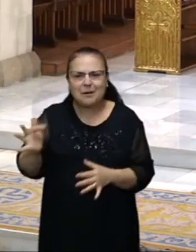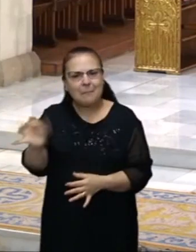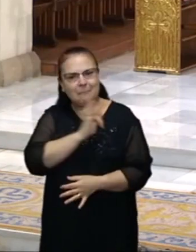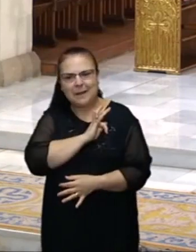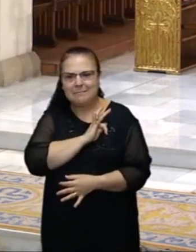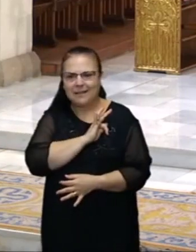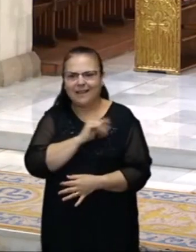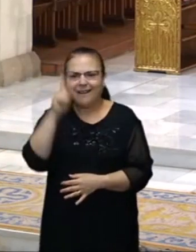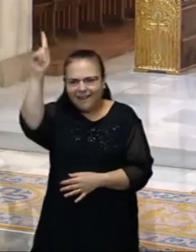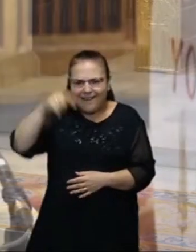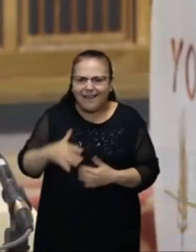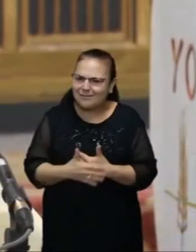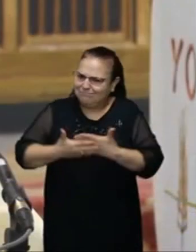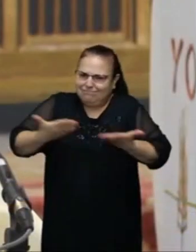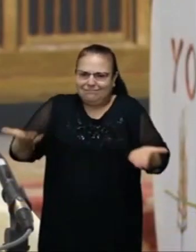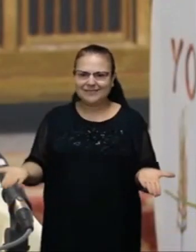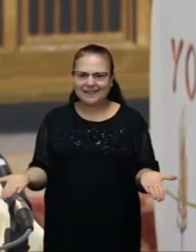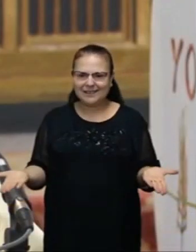generosidad.